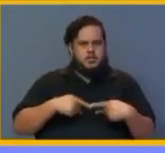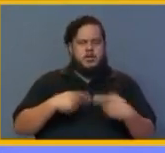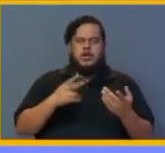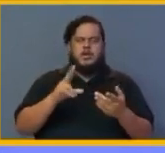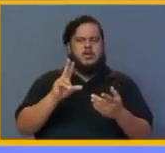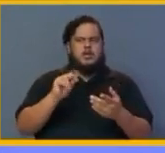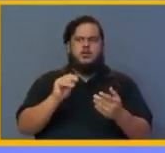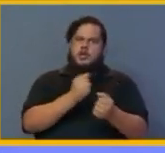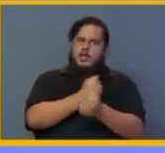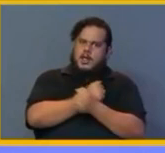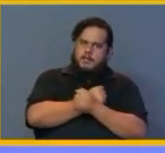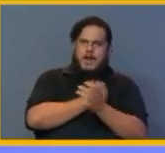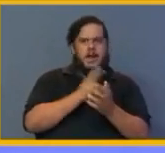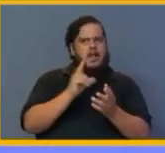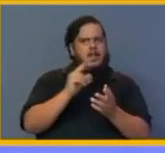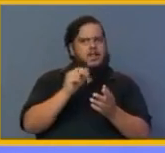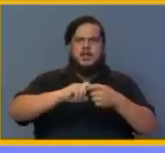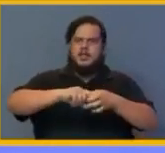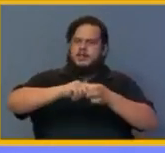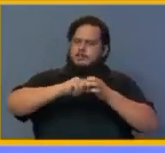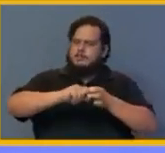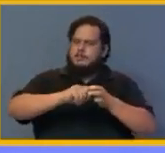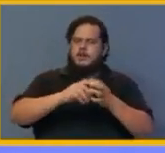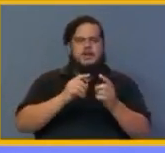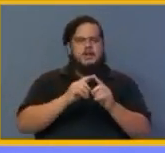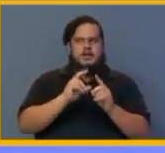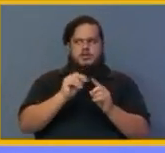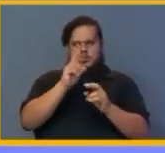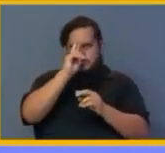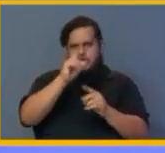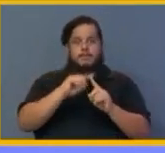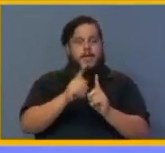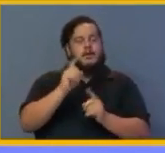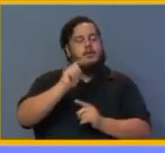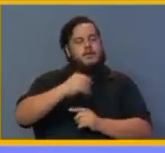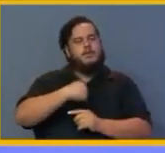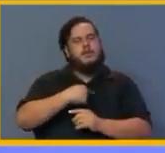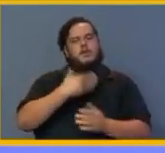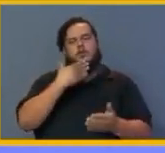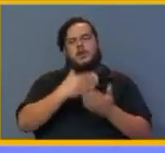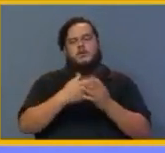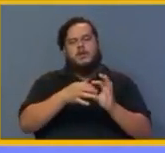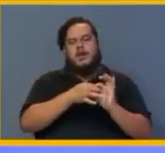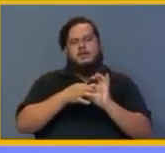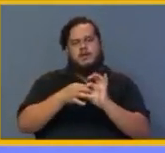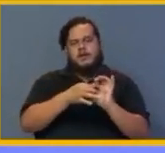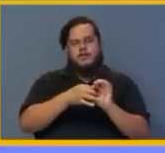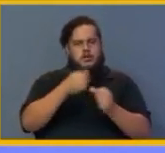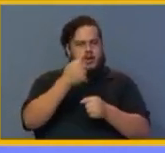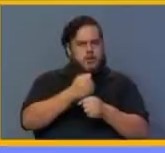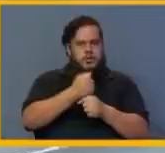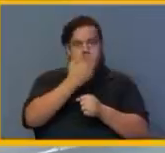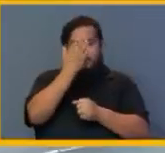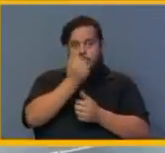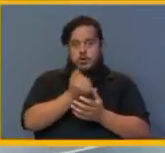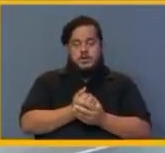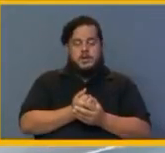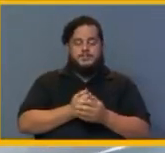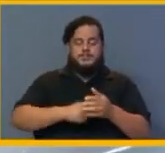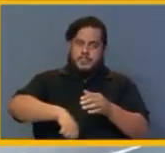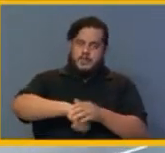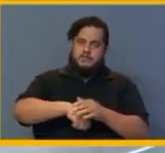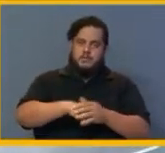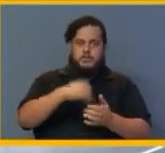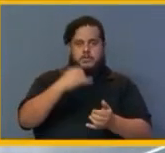tener una amistad, no tenés que tenerle ni hasta respeto, pero tenés que tener una buena relación laboral, porque finalmente el fútbol termina siendo